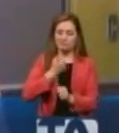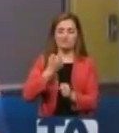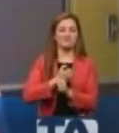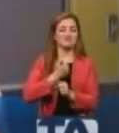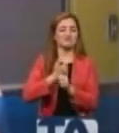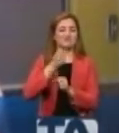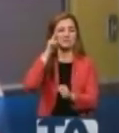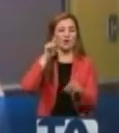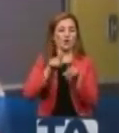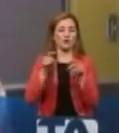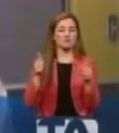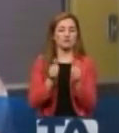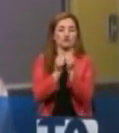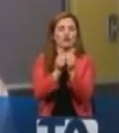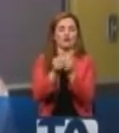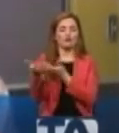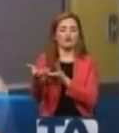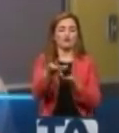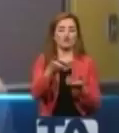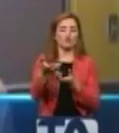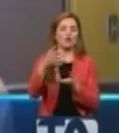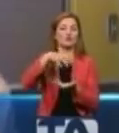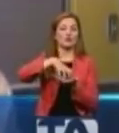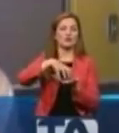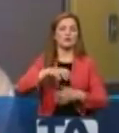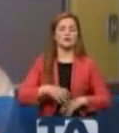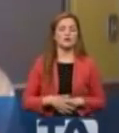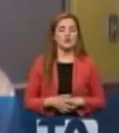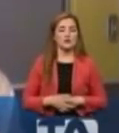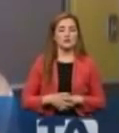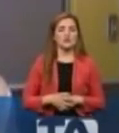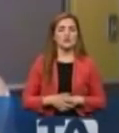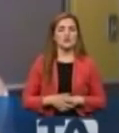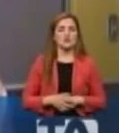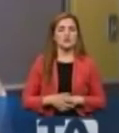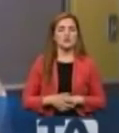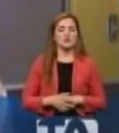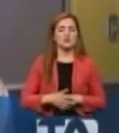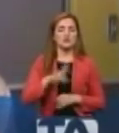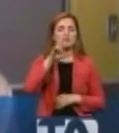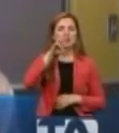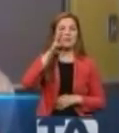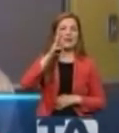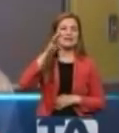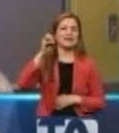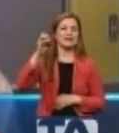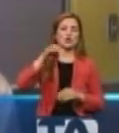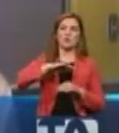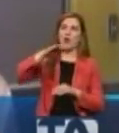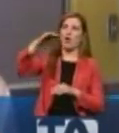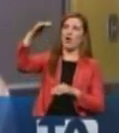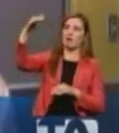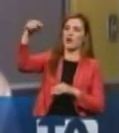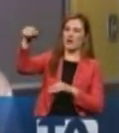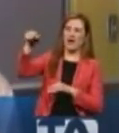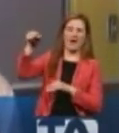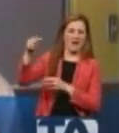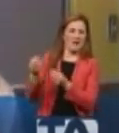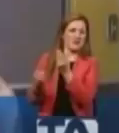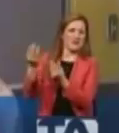en conjunto con los diferentes cuerpos de bomberos de aquí de la provincia. Estamos trabajando a 3.600 metros sobre el nivel del